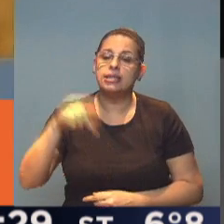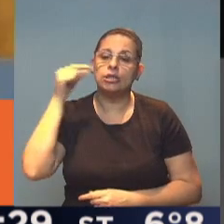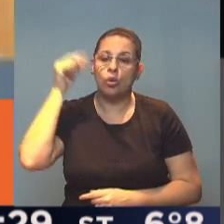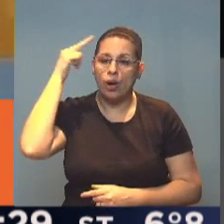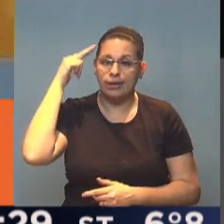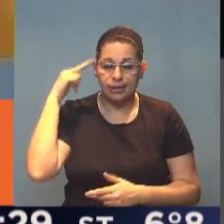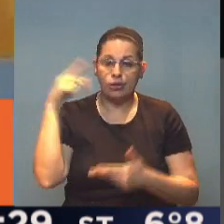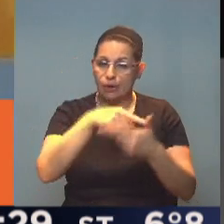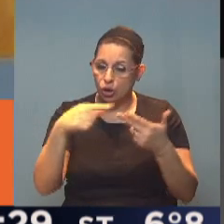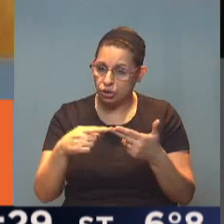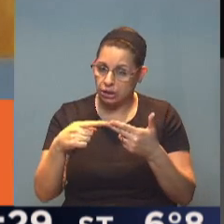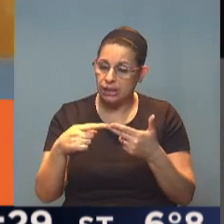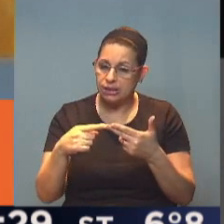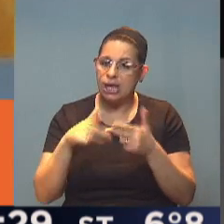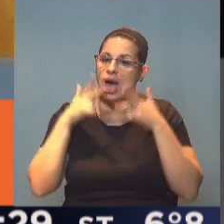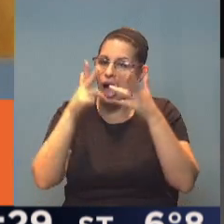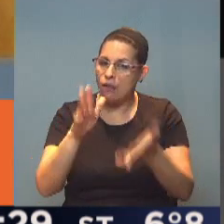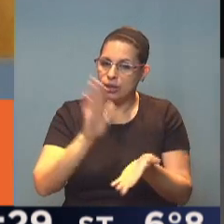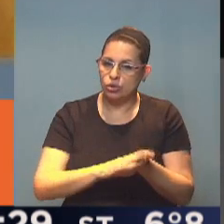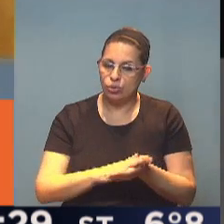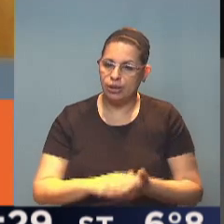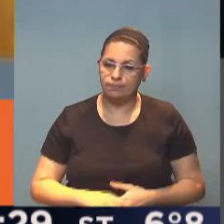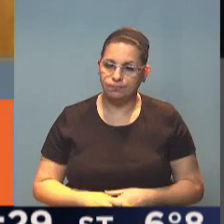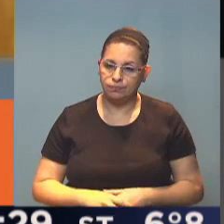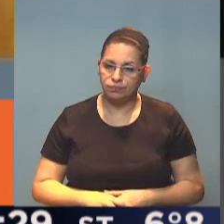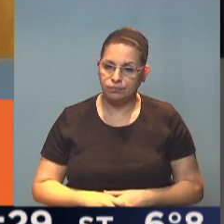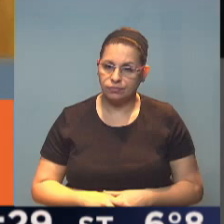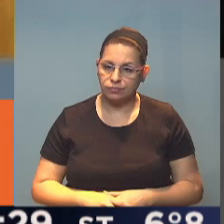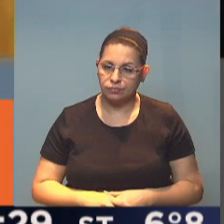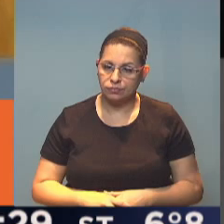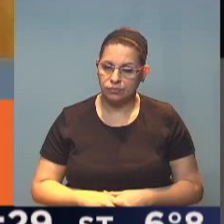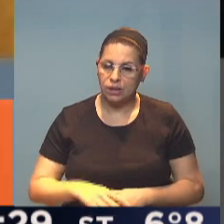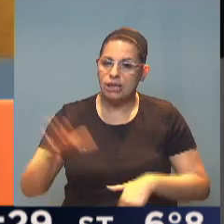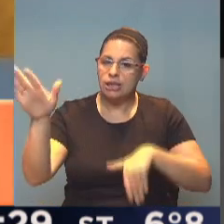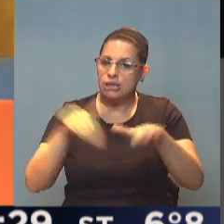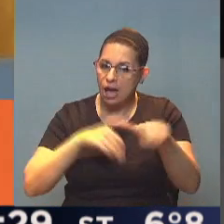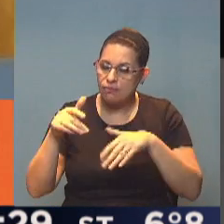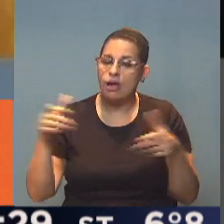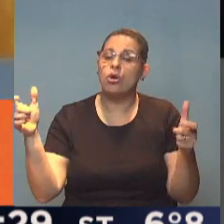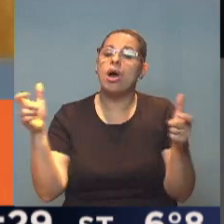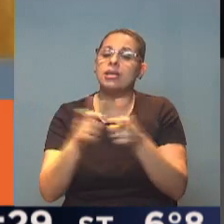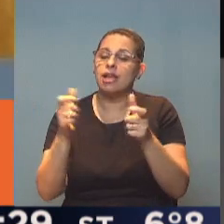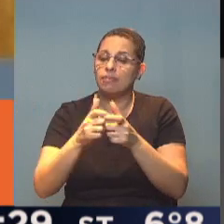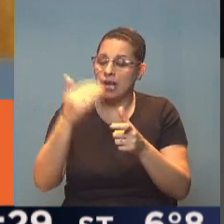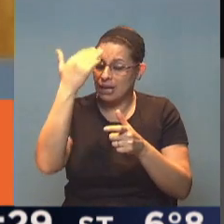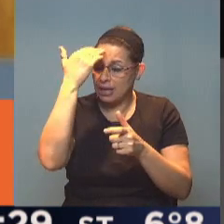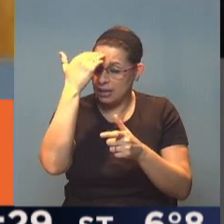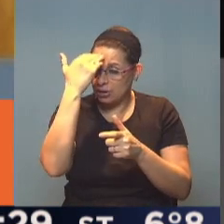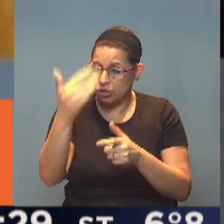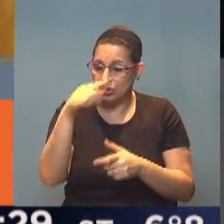349, que hablan específicamente de la convocatoria a la Asamblea Nacional Constituyente,